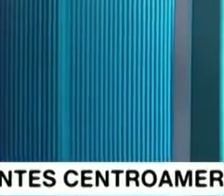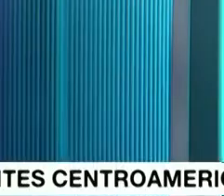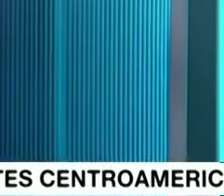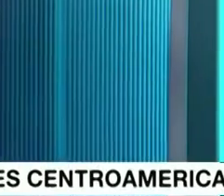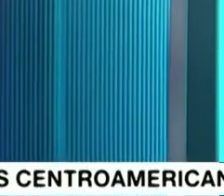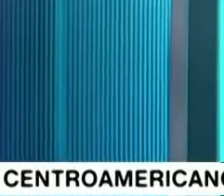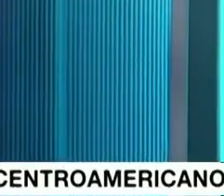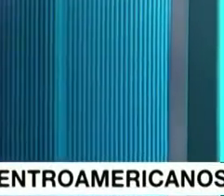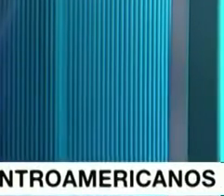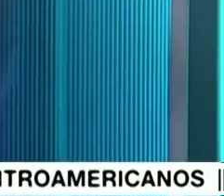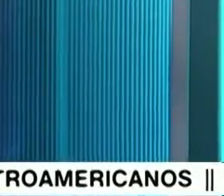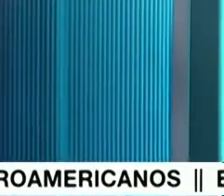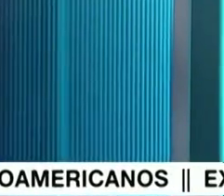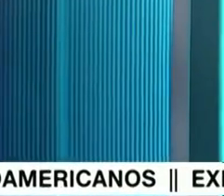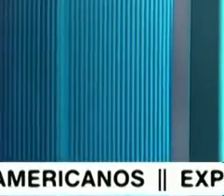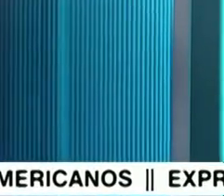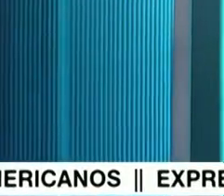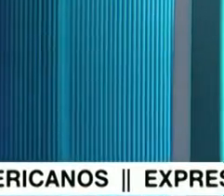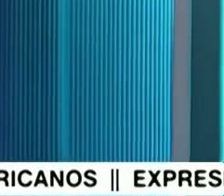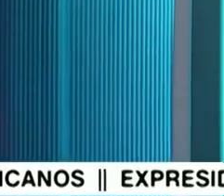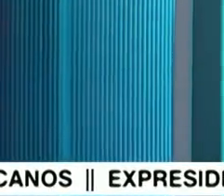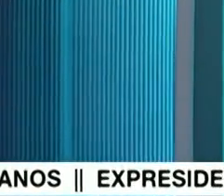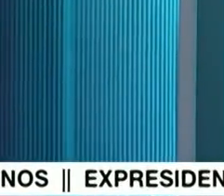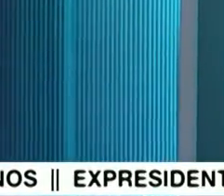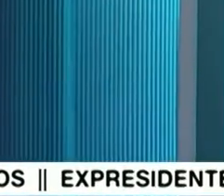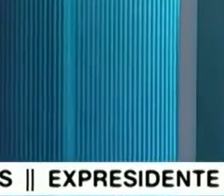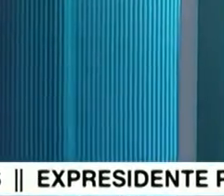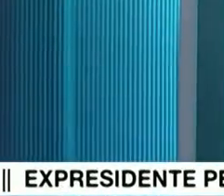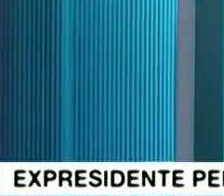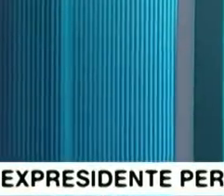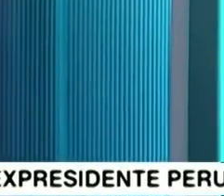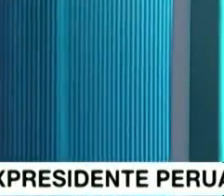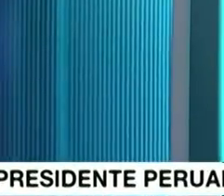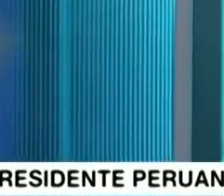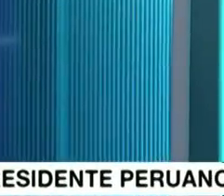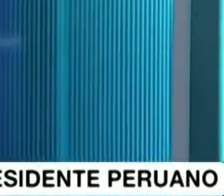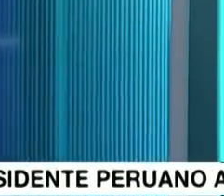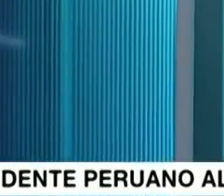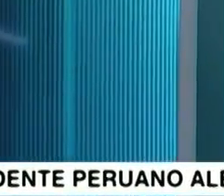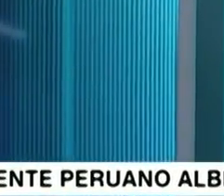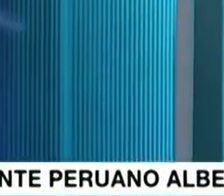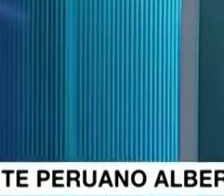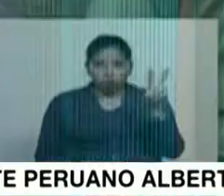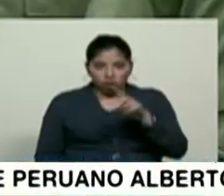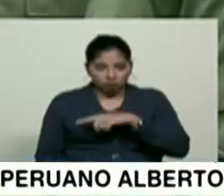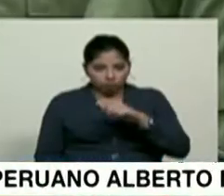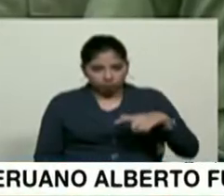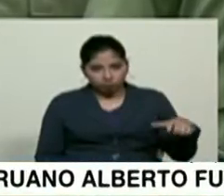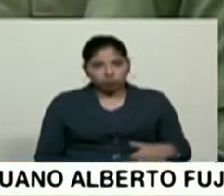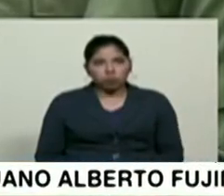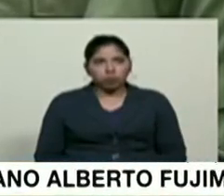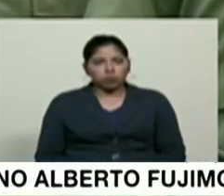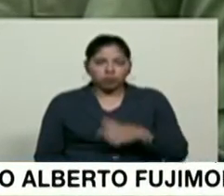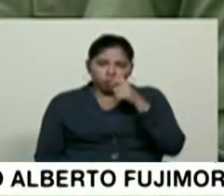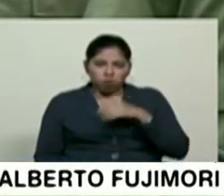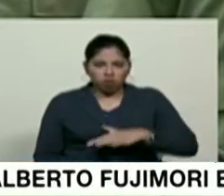la denuncia correspondiente que hacen los efectivos castrenses. Retomo comunicación con Juan Francisco Colobane. Juan Francisco Colobane, retomo la información